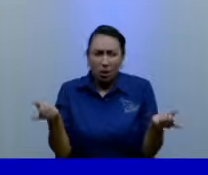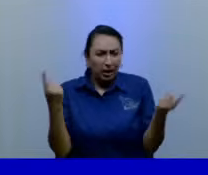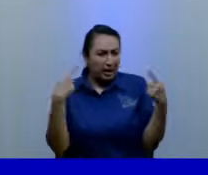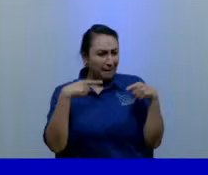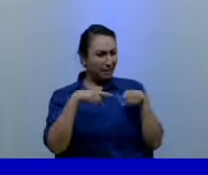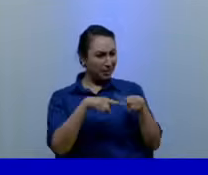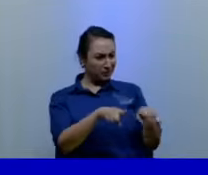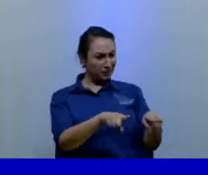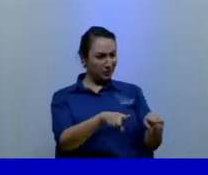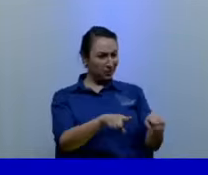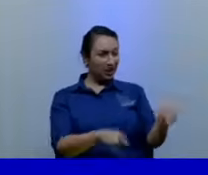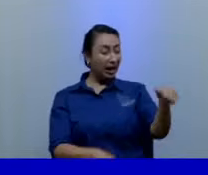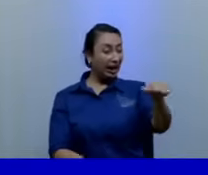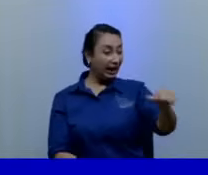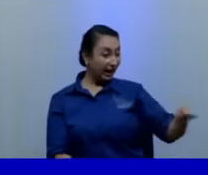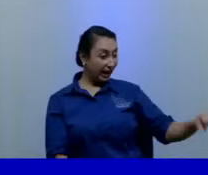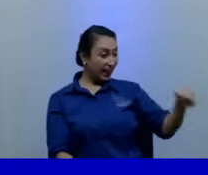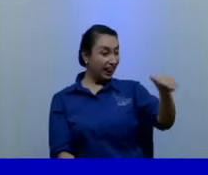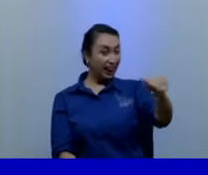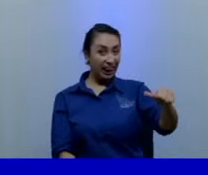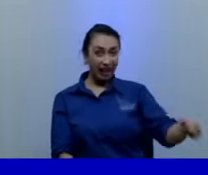el agua ya no es mala,